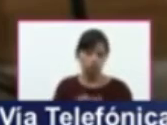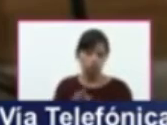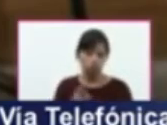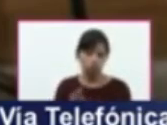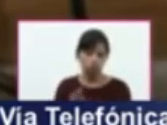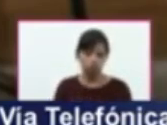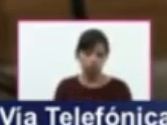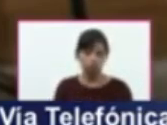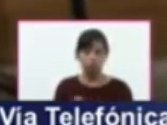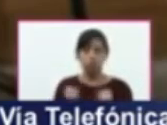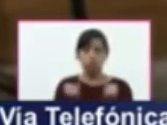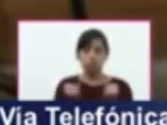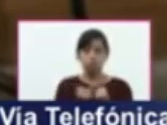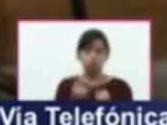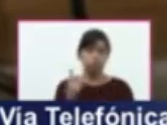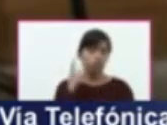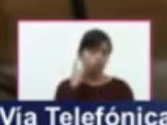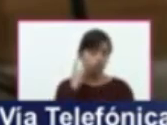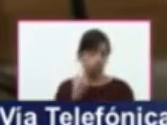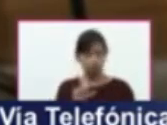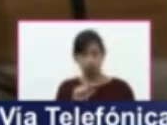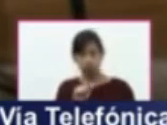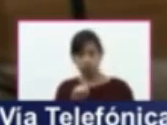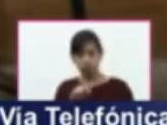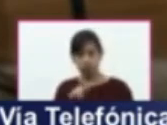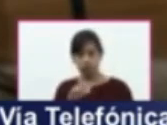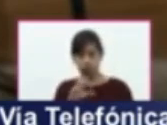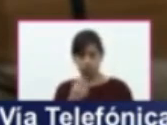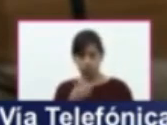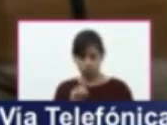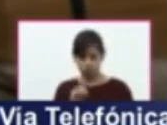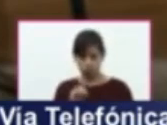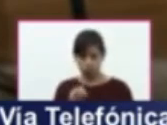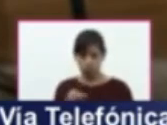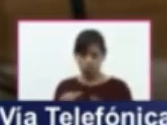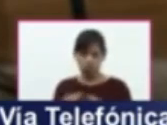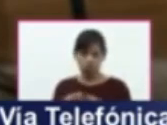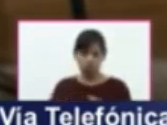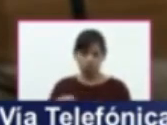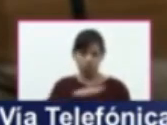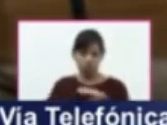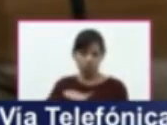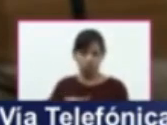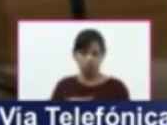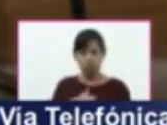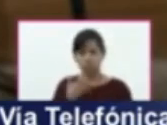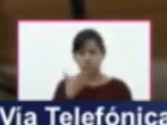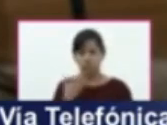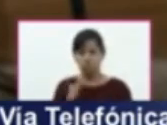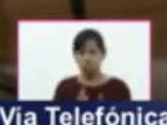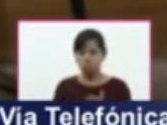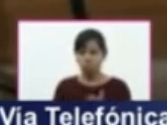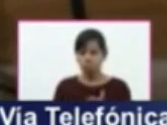noticia. Pero hoy esa noticia de que 9 mexicanos de 10 están a favor